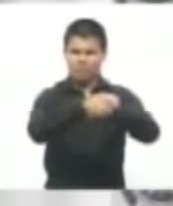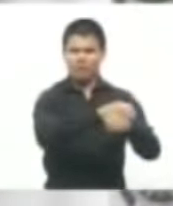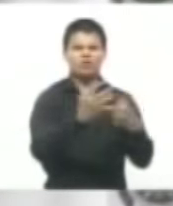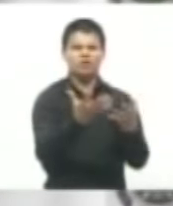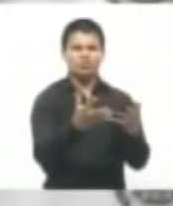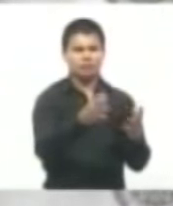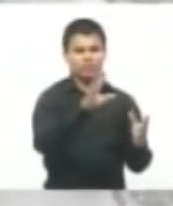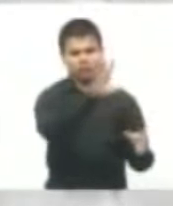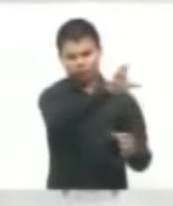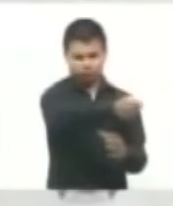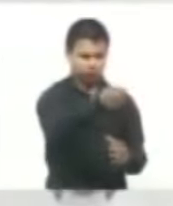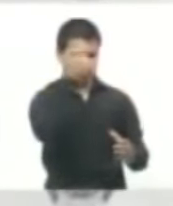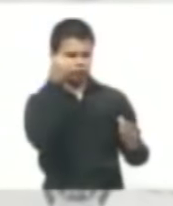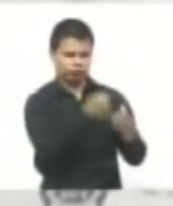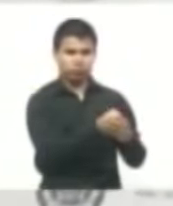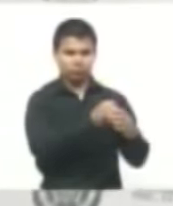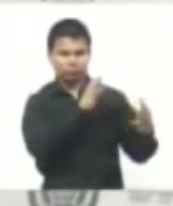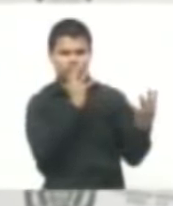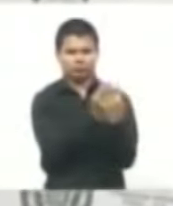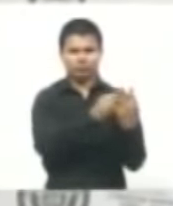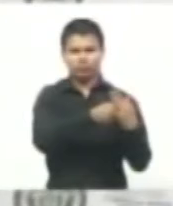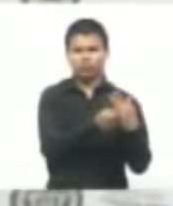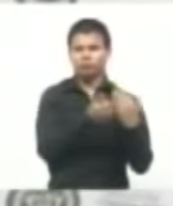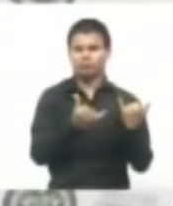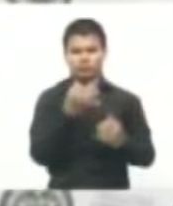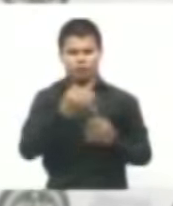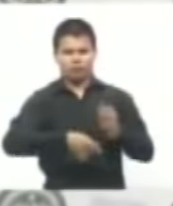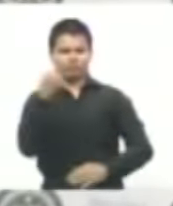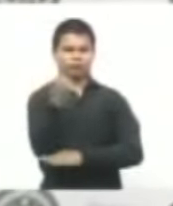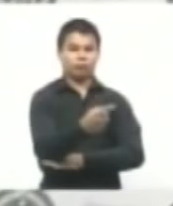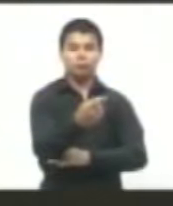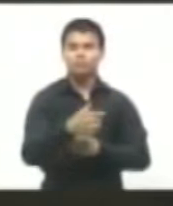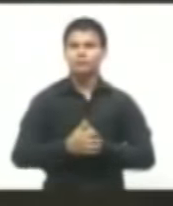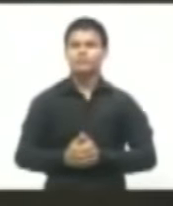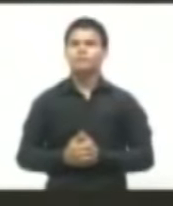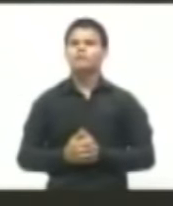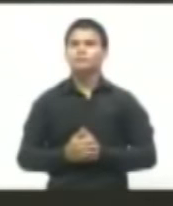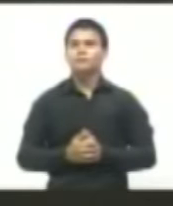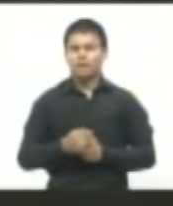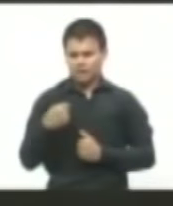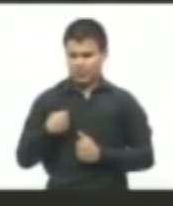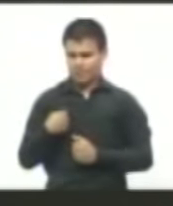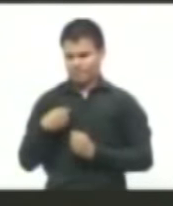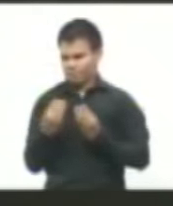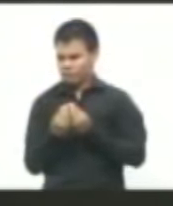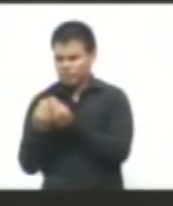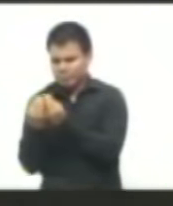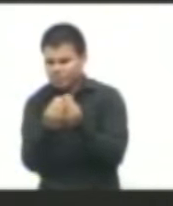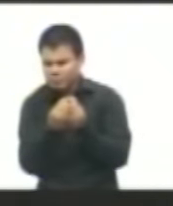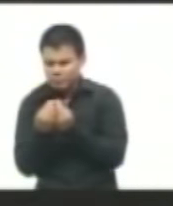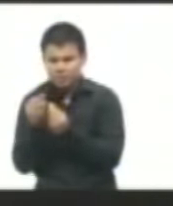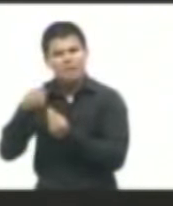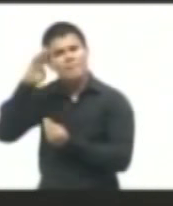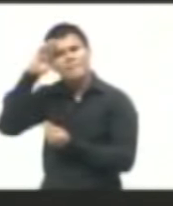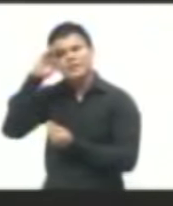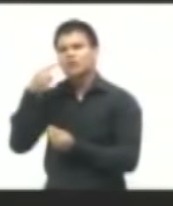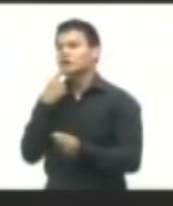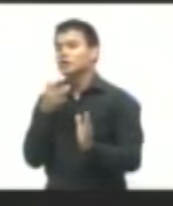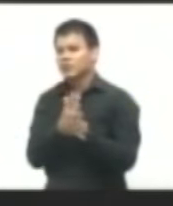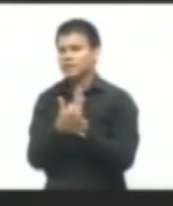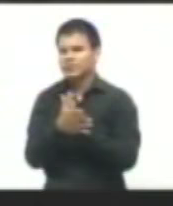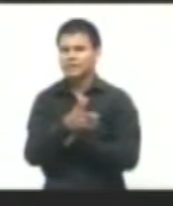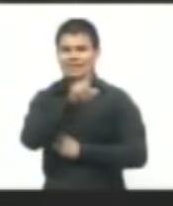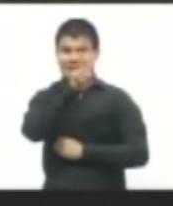garantías, quien ordenó su detención intramural. Según el reporte de la policía, en lo que va corrido de este año, van 7 capturas por abuso sexual de